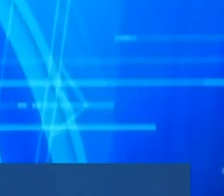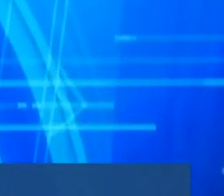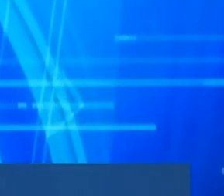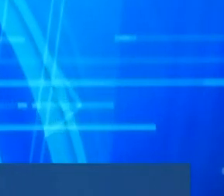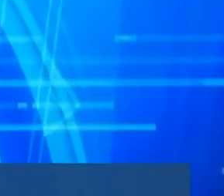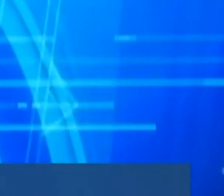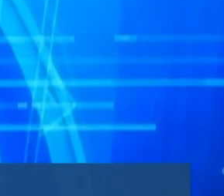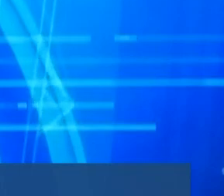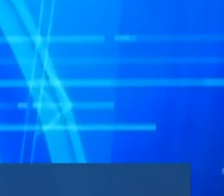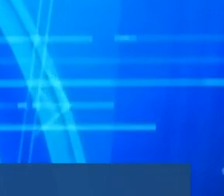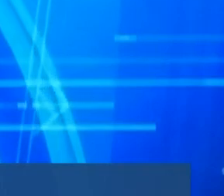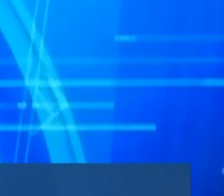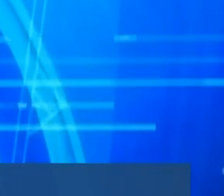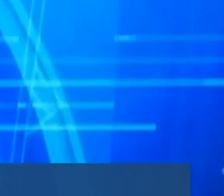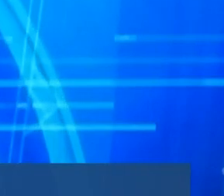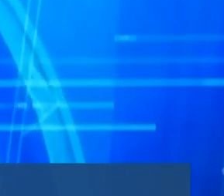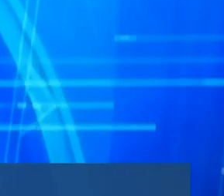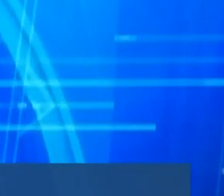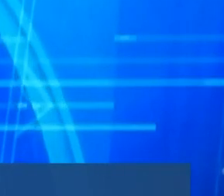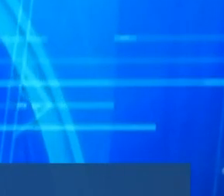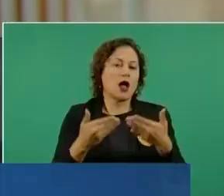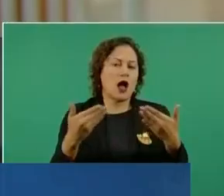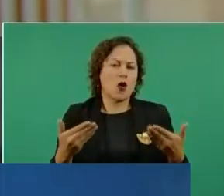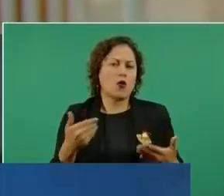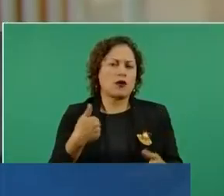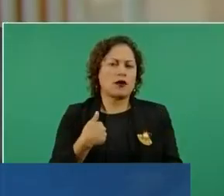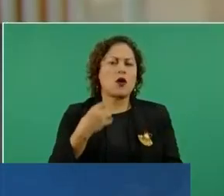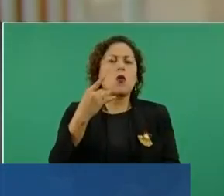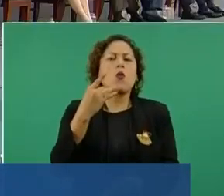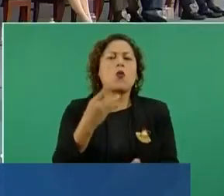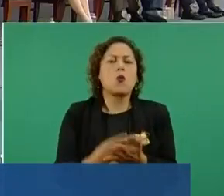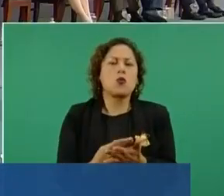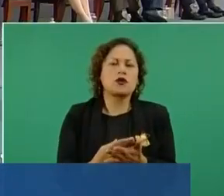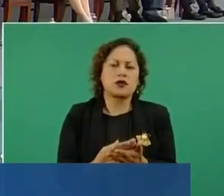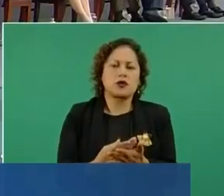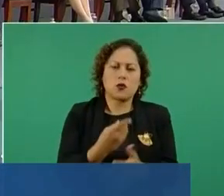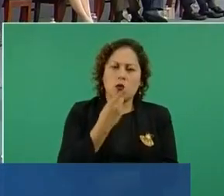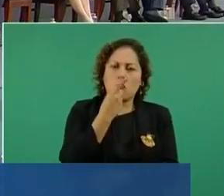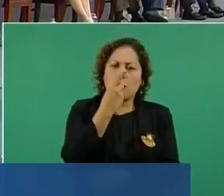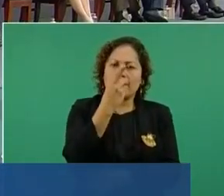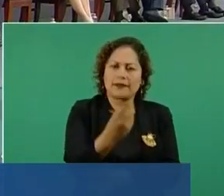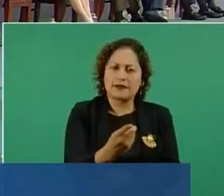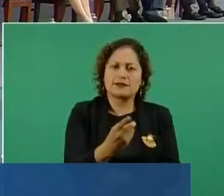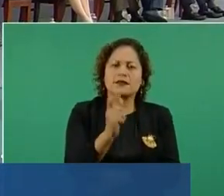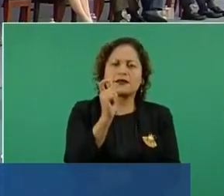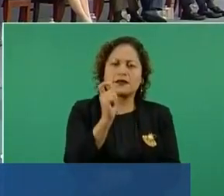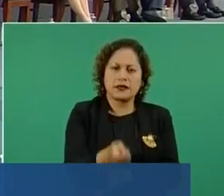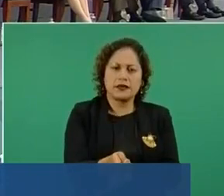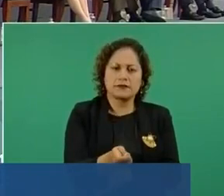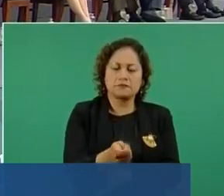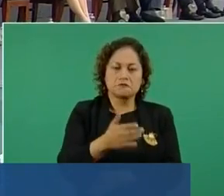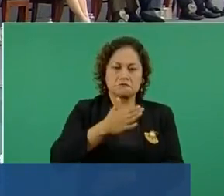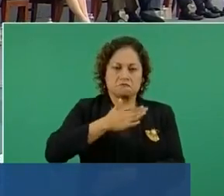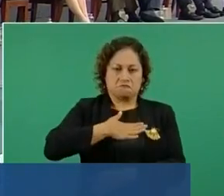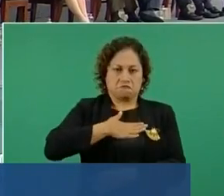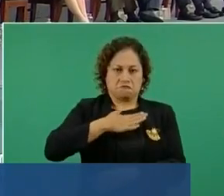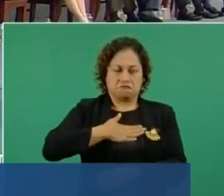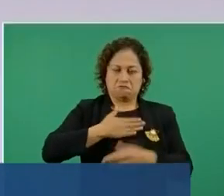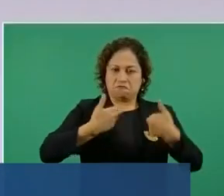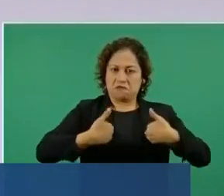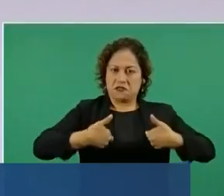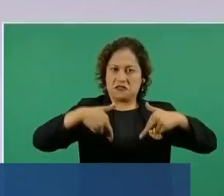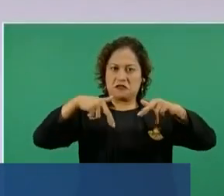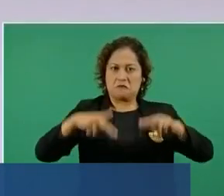de Andrés Manuel López Obrador. Me refiero al discurso que dio ayer, 16 de septiembre, durante la ceremonia de